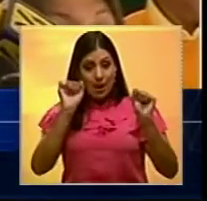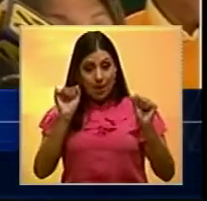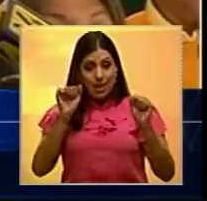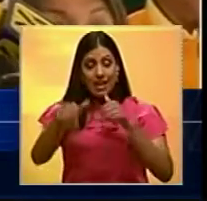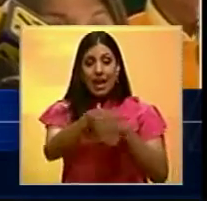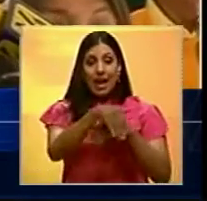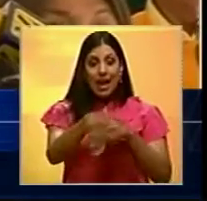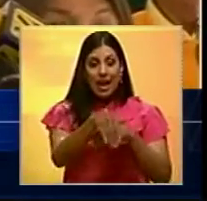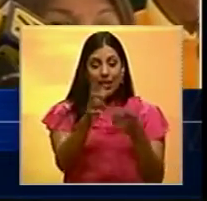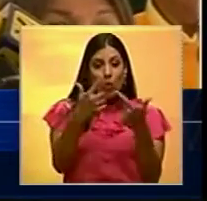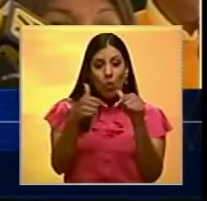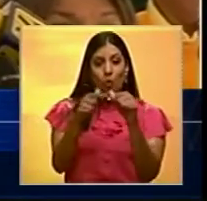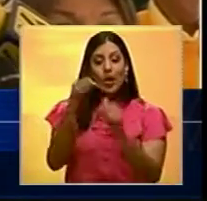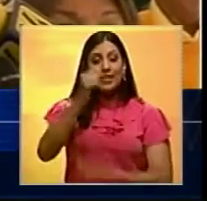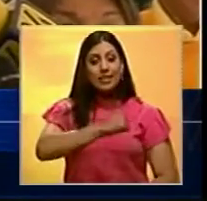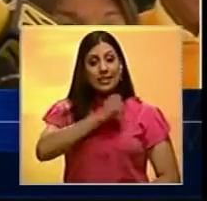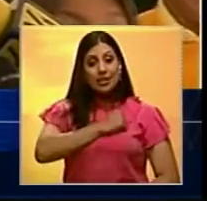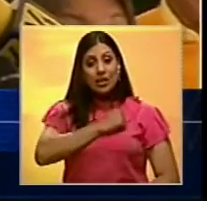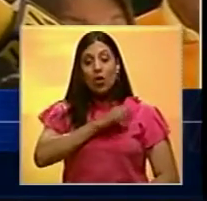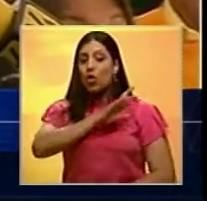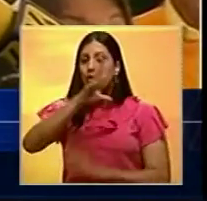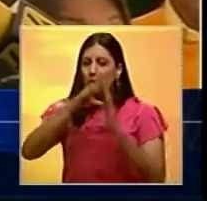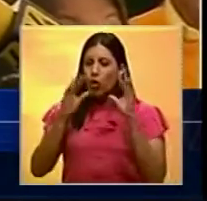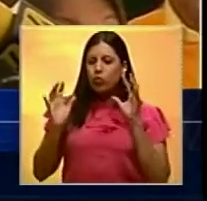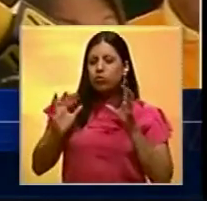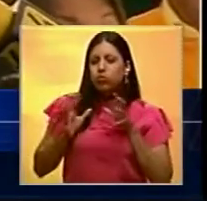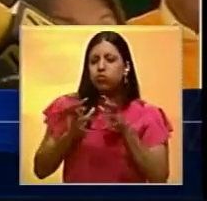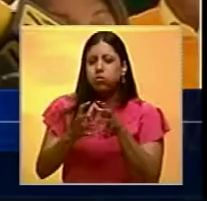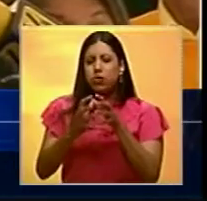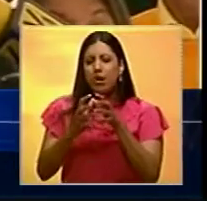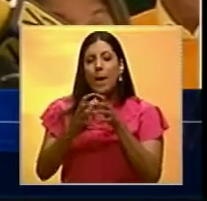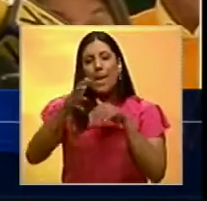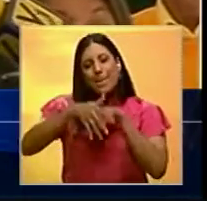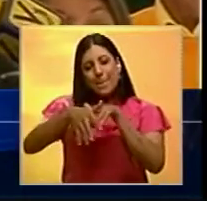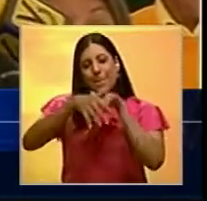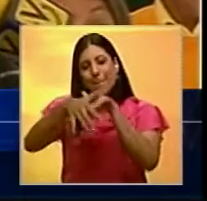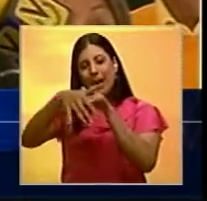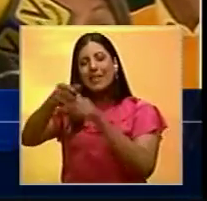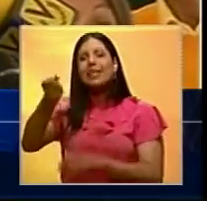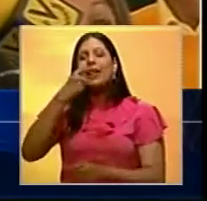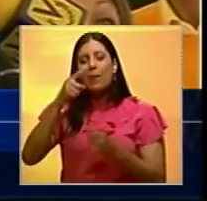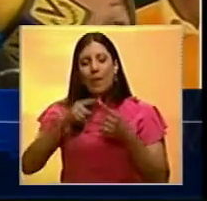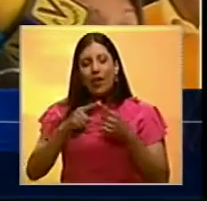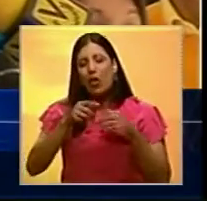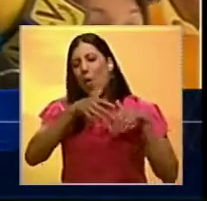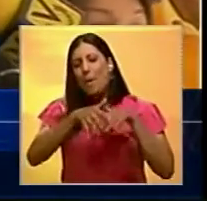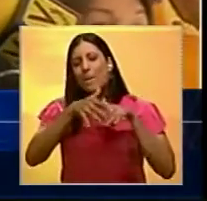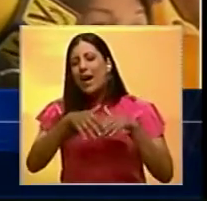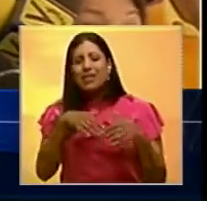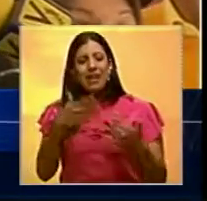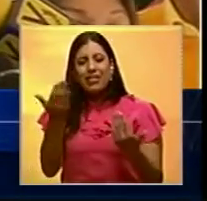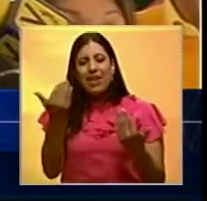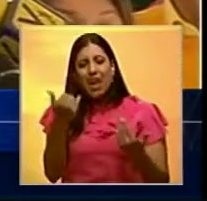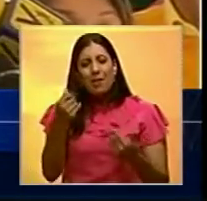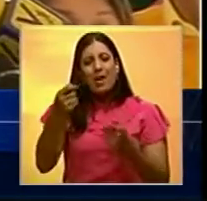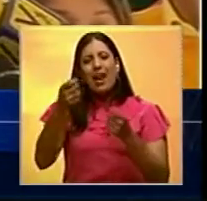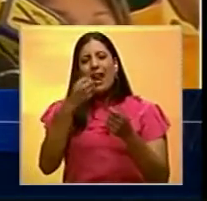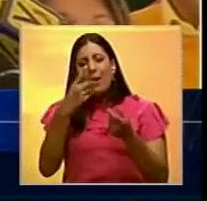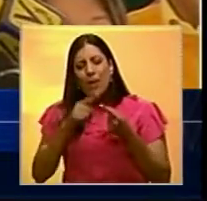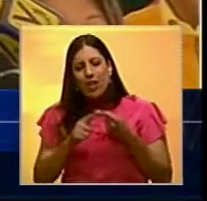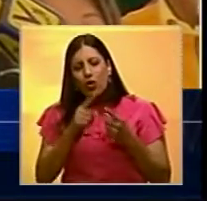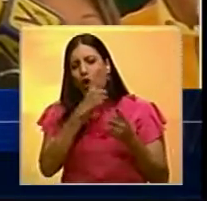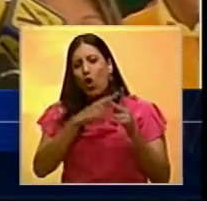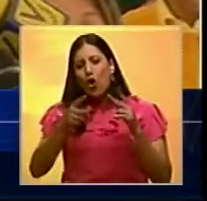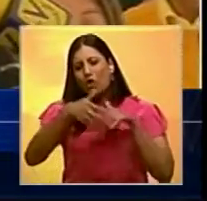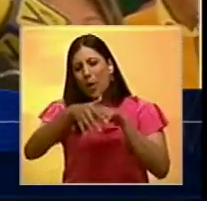la calle Hélice, en Chacao, que todos nos acompañen a la marcha por las medicinas, a la marcha de los récipes, a las